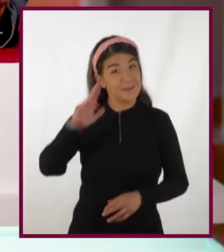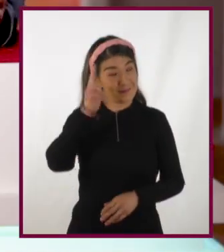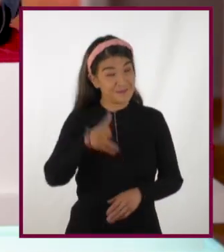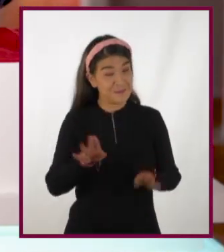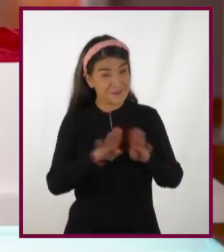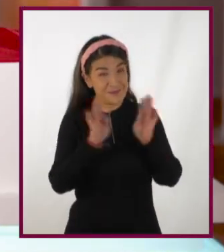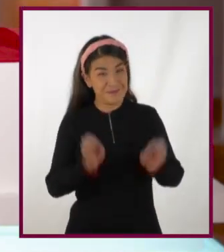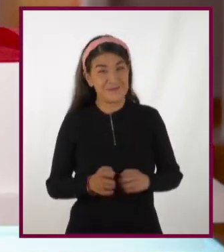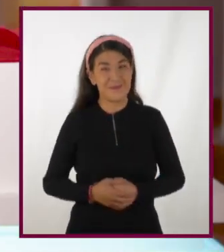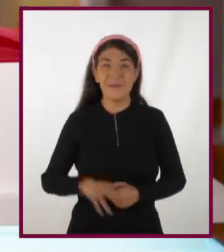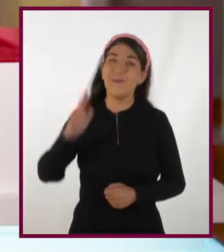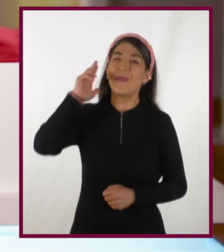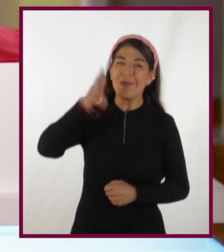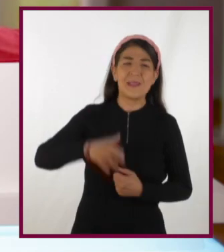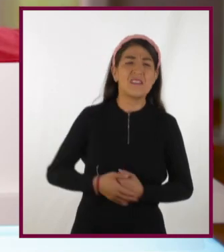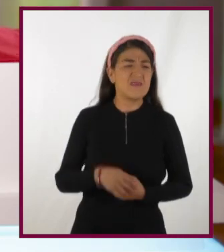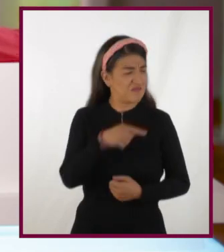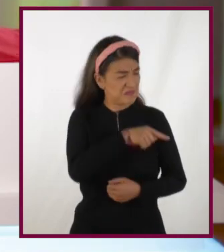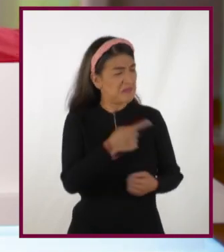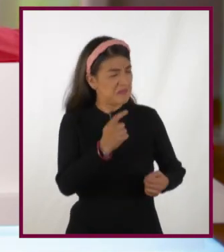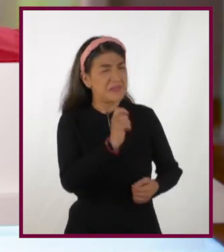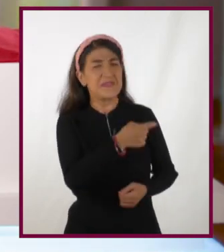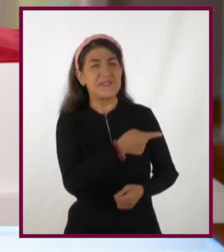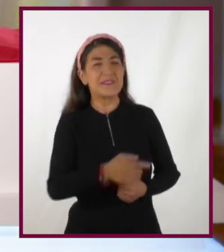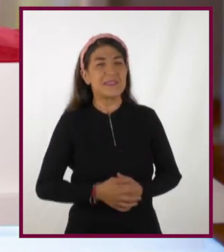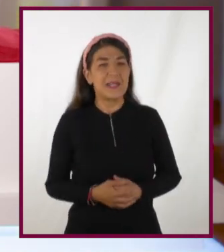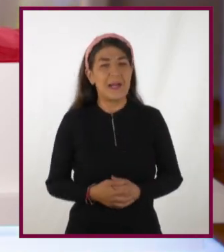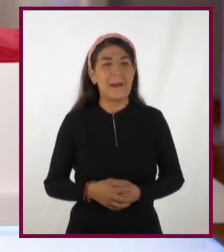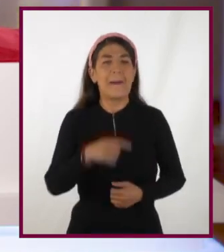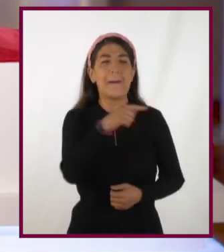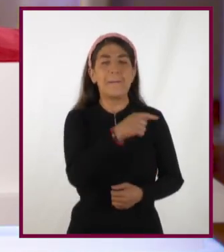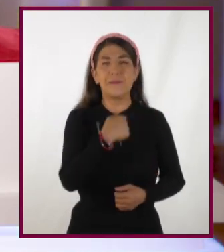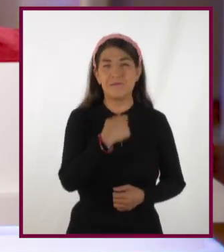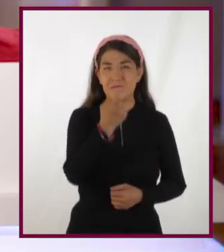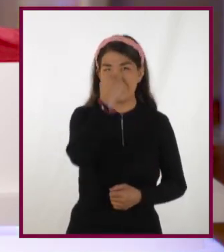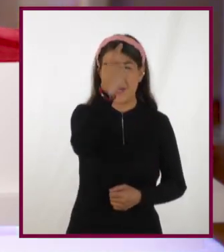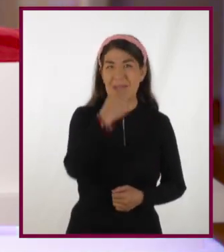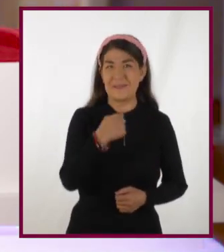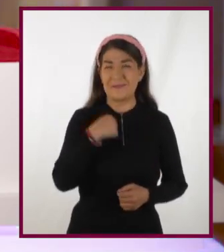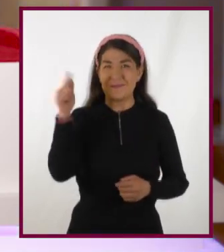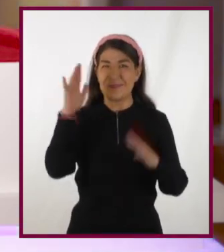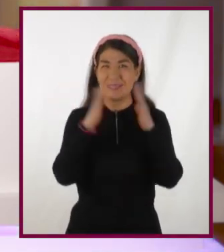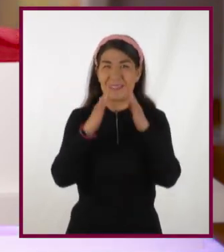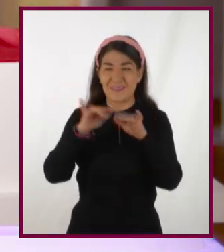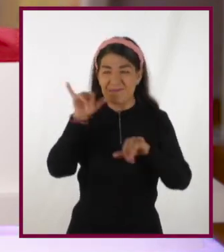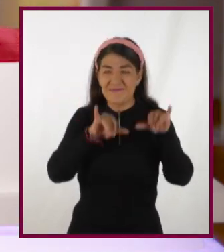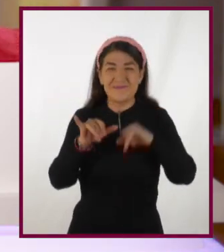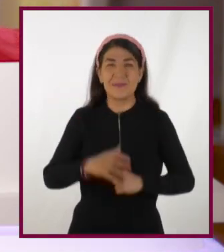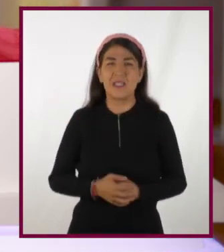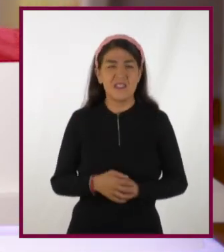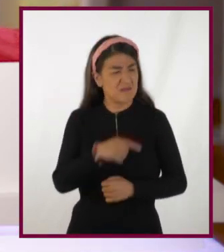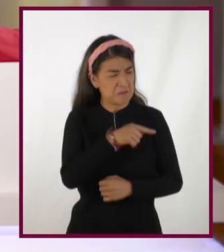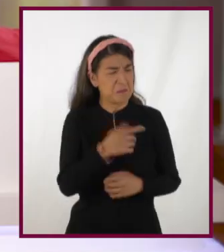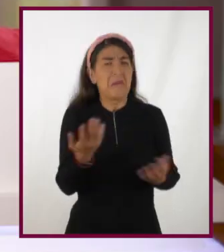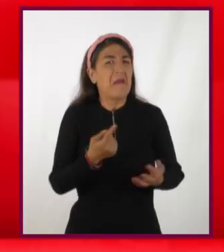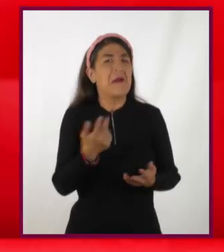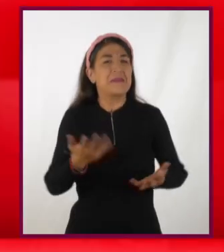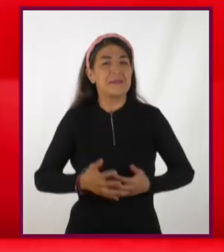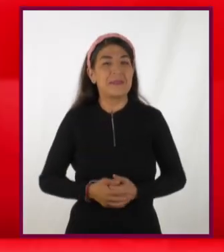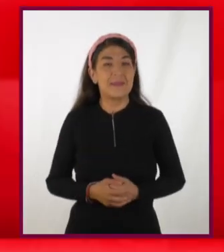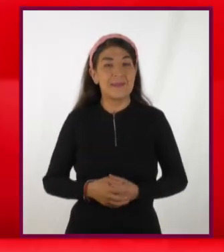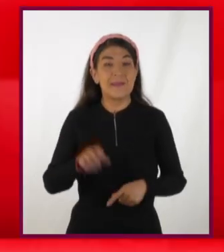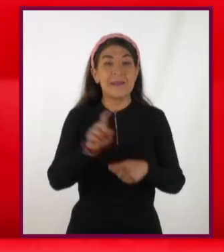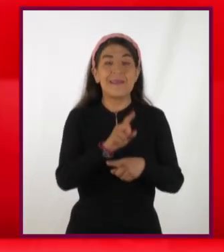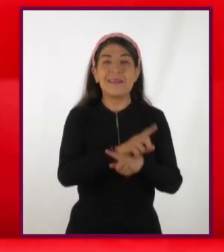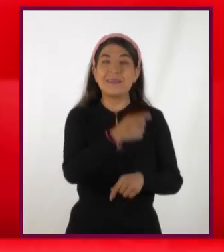Ay, hola, ¿cómo estás? Hola. ¿Y esto que traes ahí qué? Esto es un pequeño invento que hice en casa. Órale, ¿y qué es lo que hace?